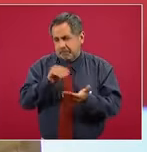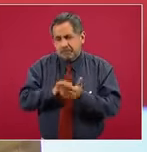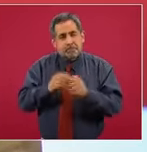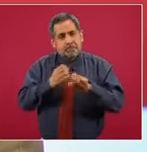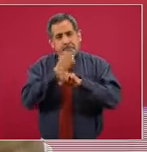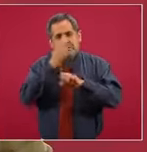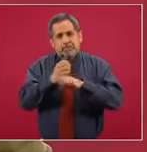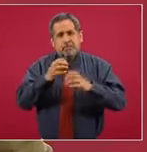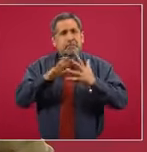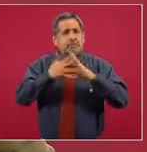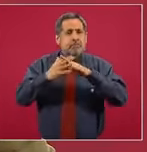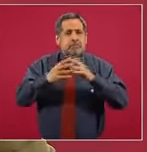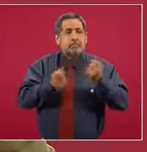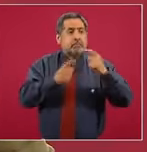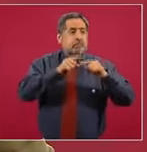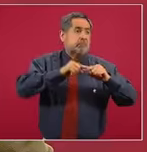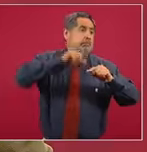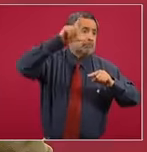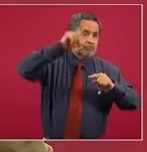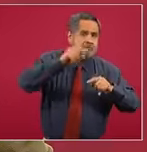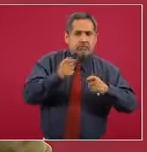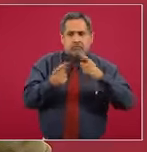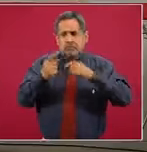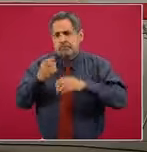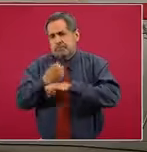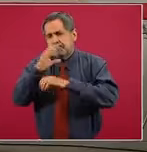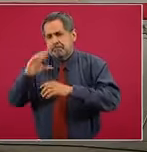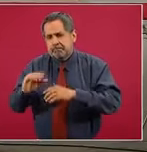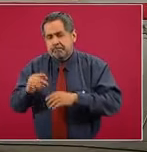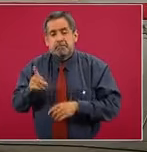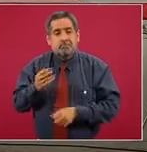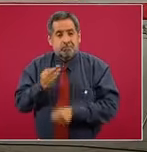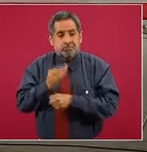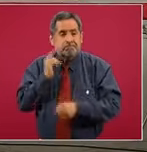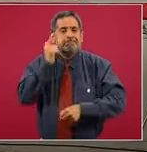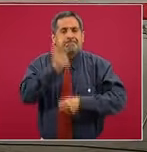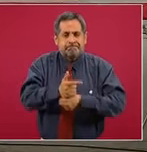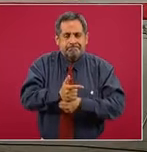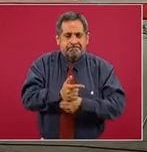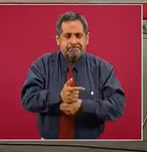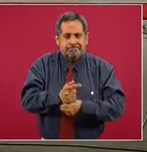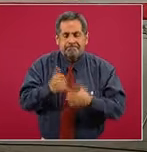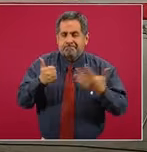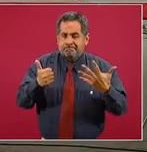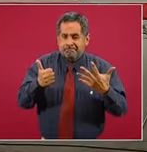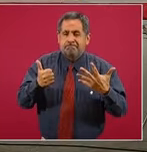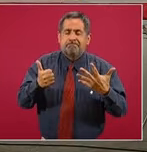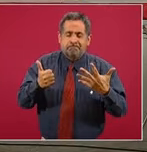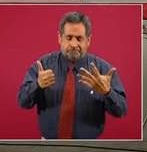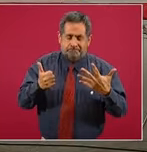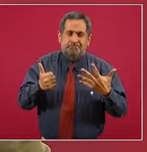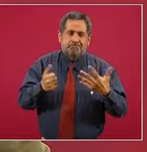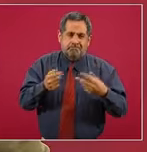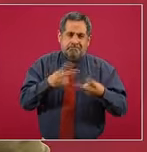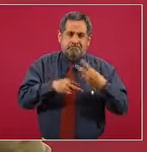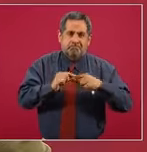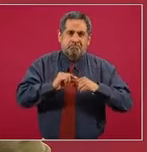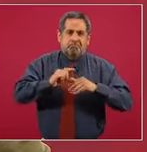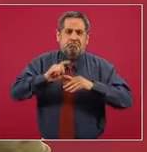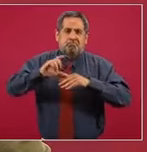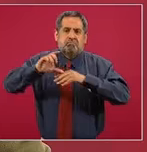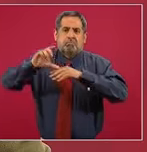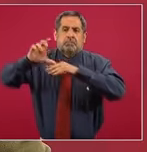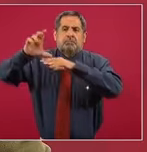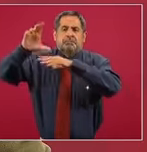siendo heterogéneo, hay entidades que suben, hay entidades que bajan, pero aquí estamos identificando al menos estas 6 que de manera temprana están subiendo. Uno